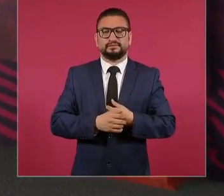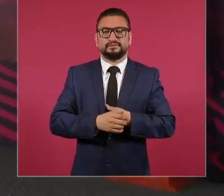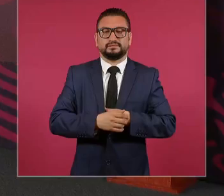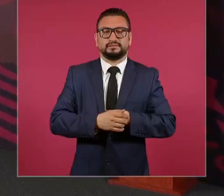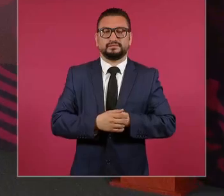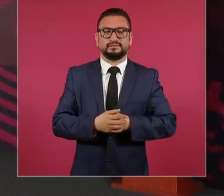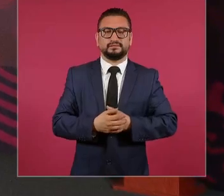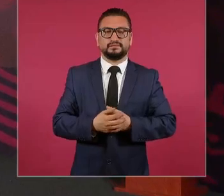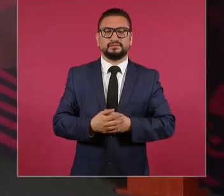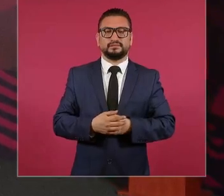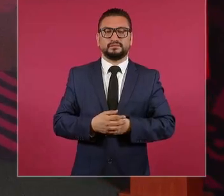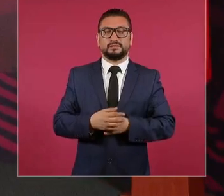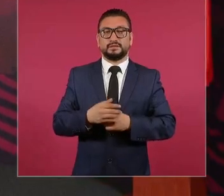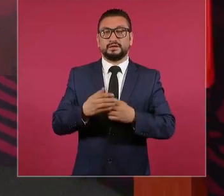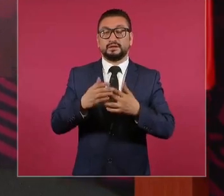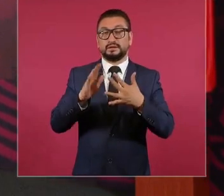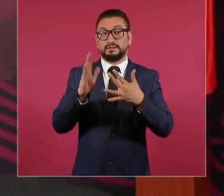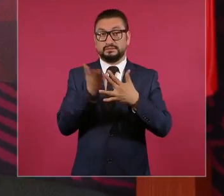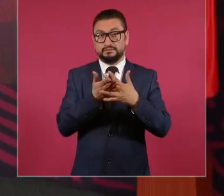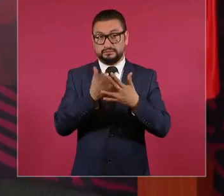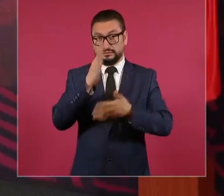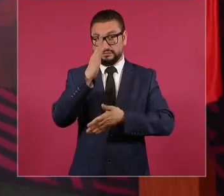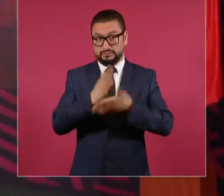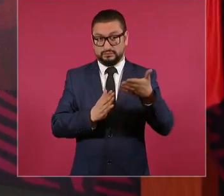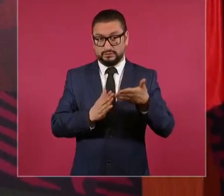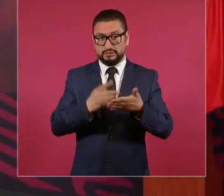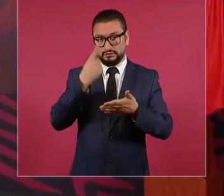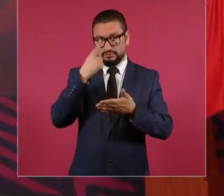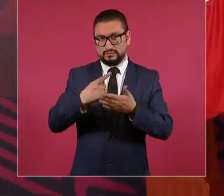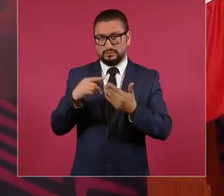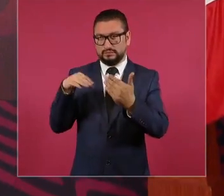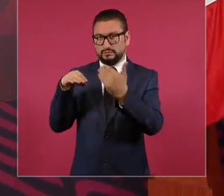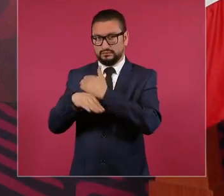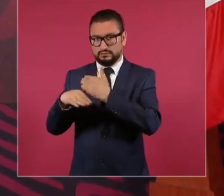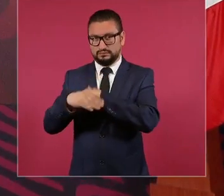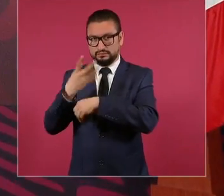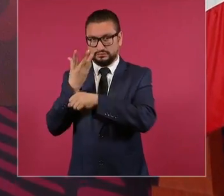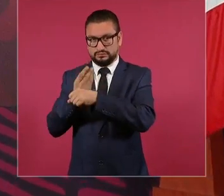La mitad para carreteras